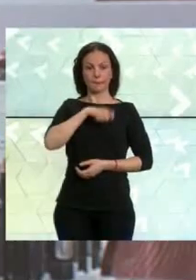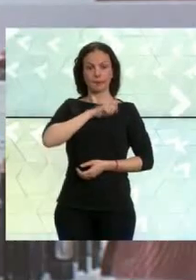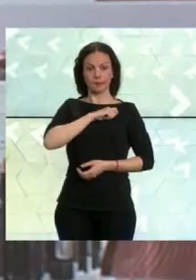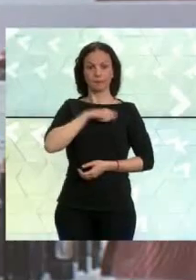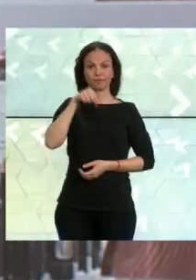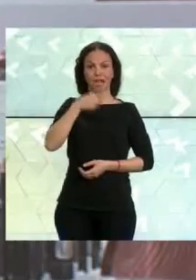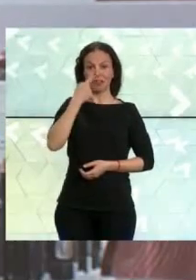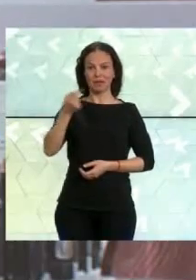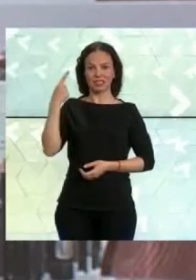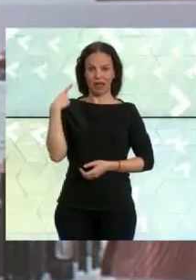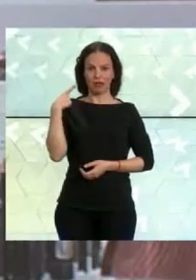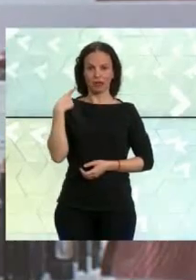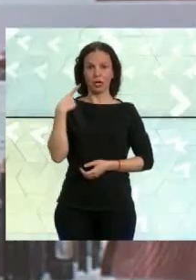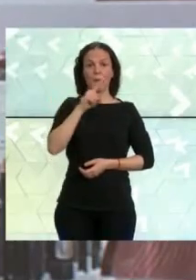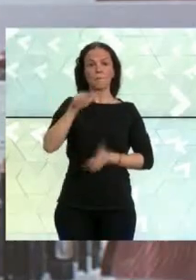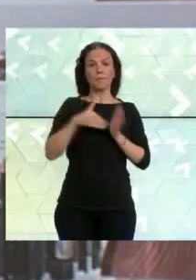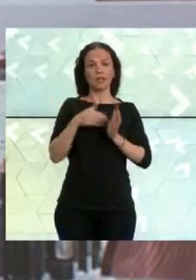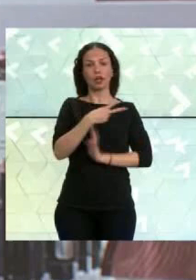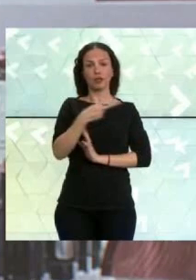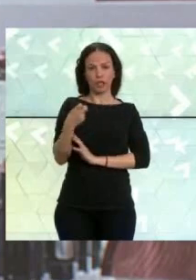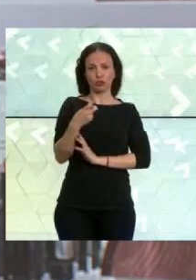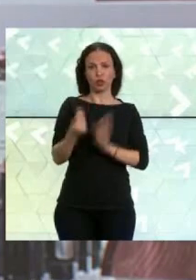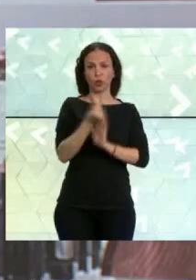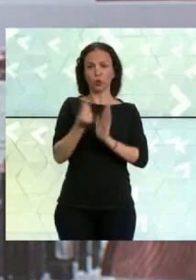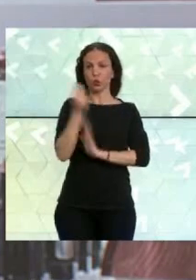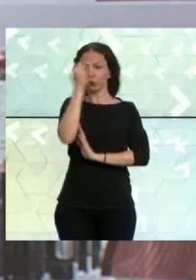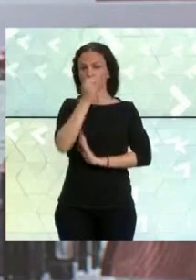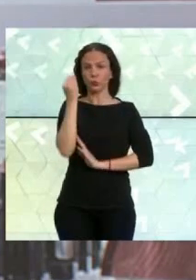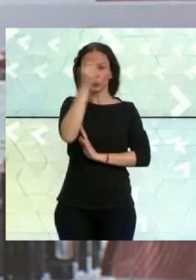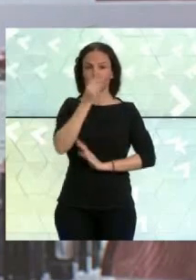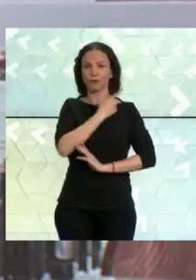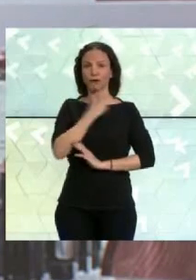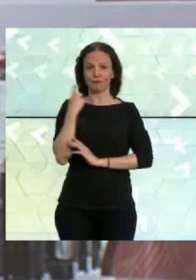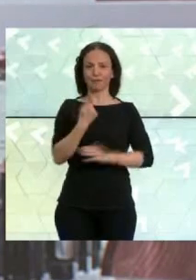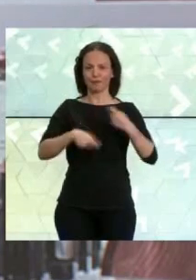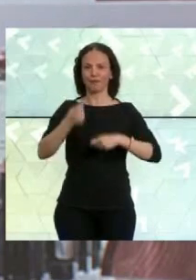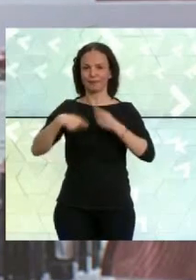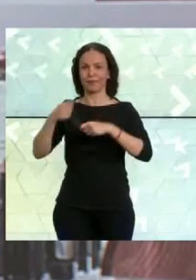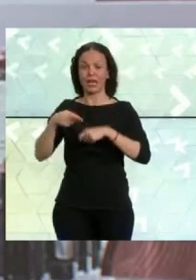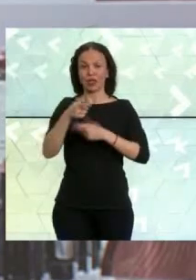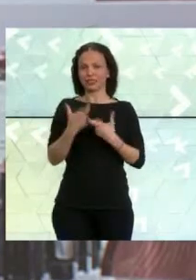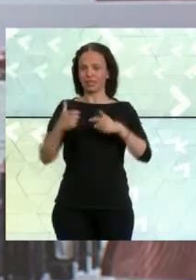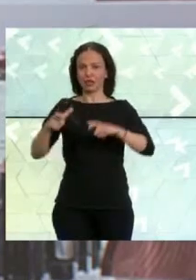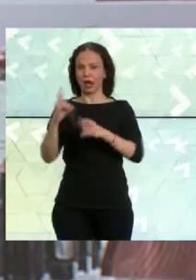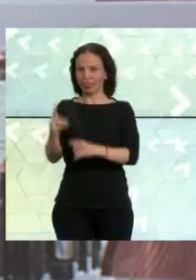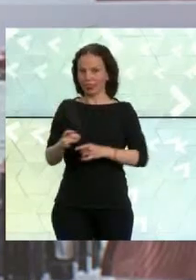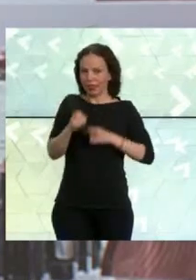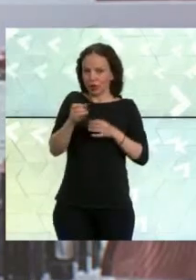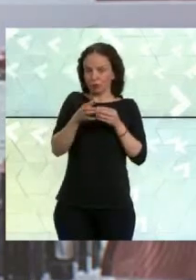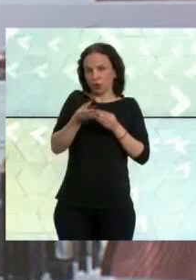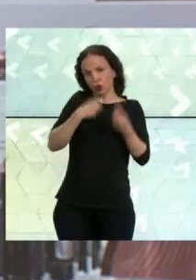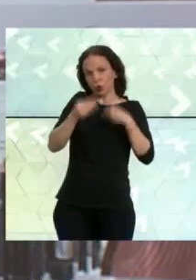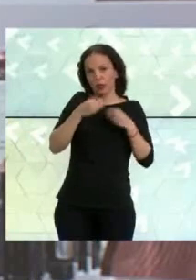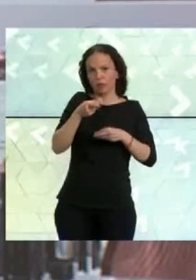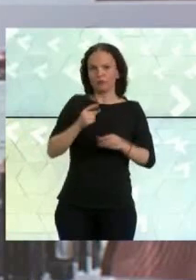se vendieron el año pasado más de 1.200 millones de productos de cosmética y perfumería. Es un sector que atrae a los consumidores y que da trabajo